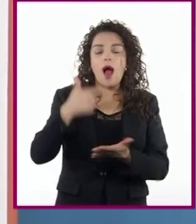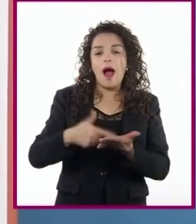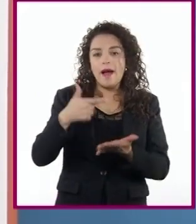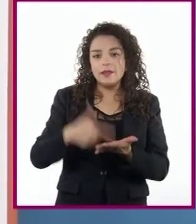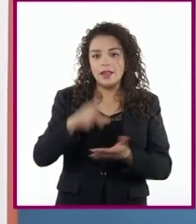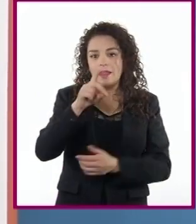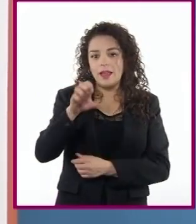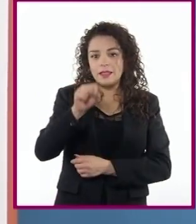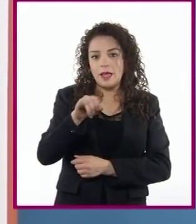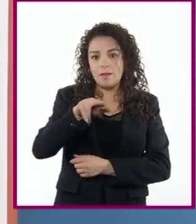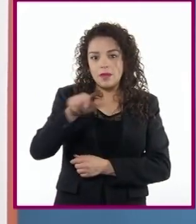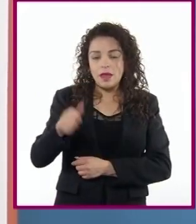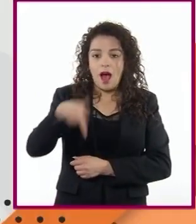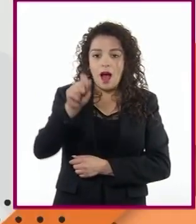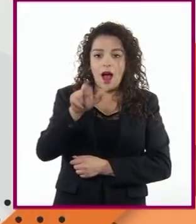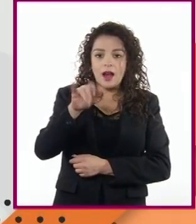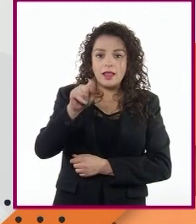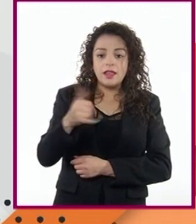de karité y baobab.